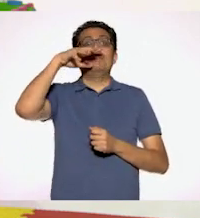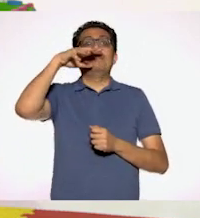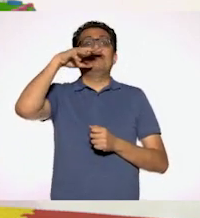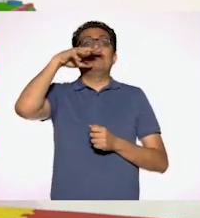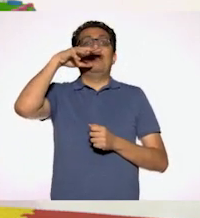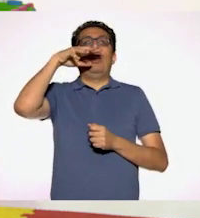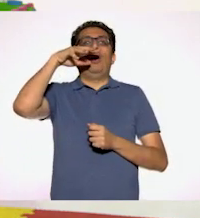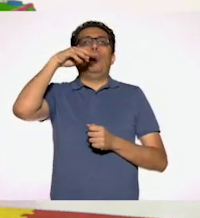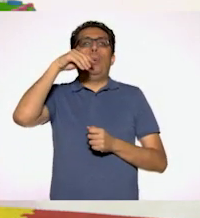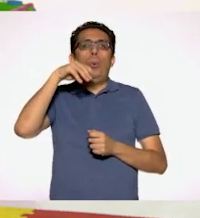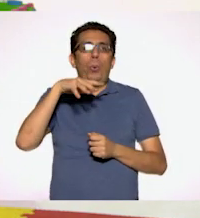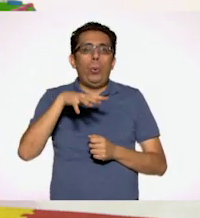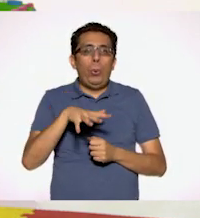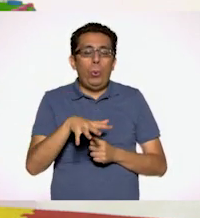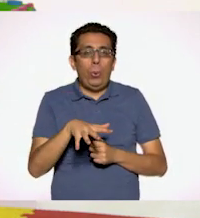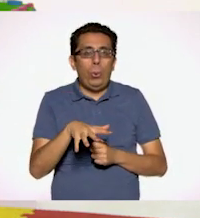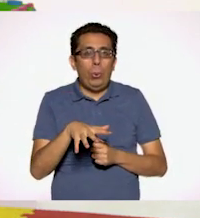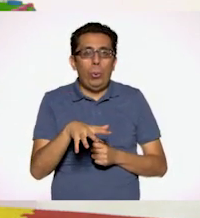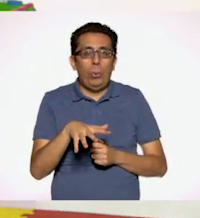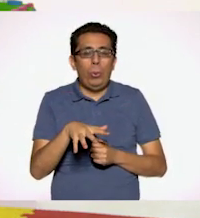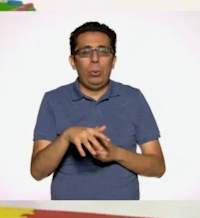¡Sopla!